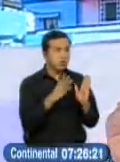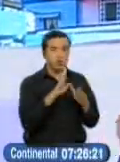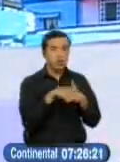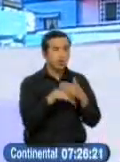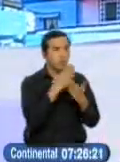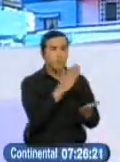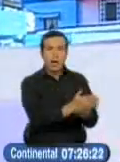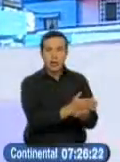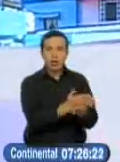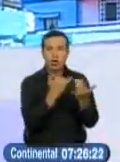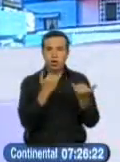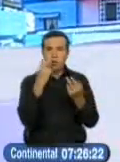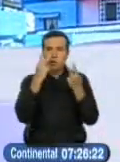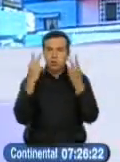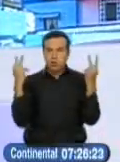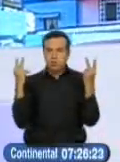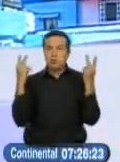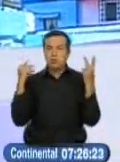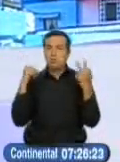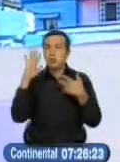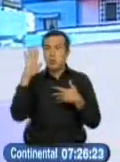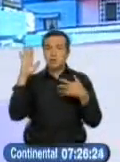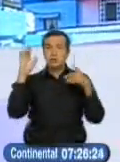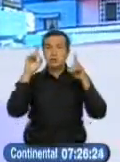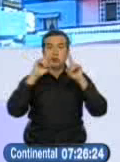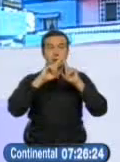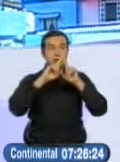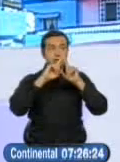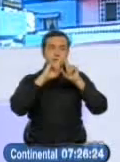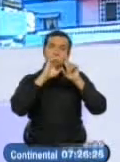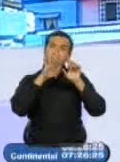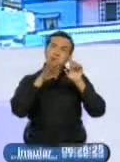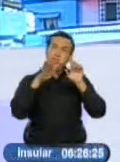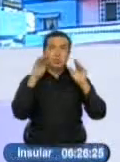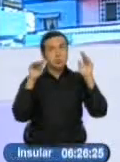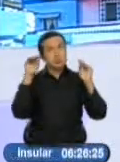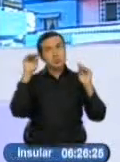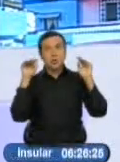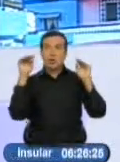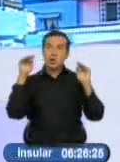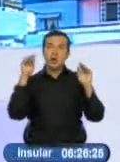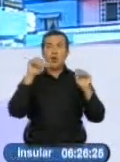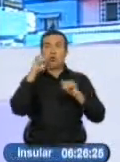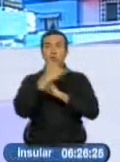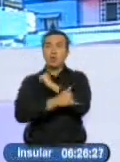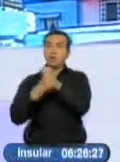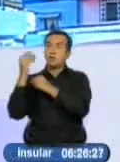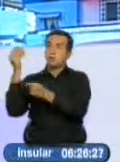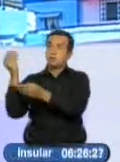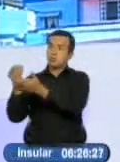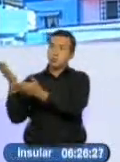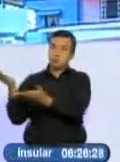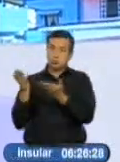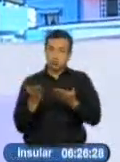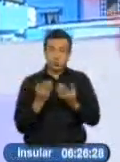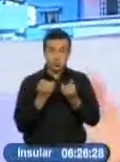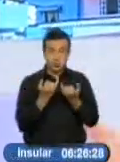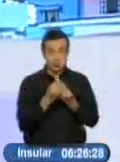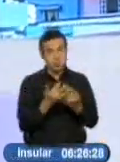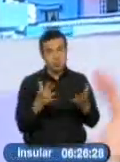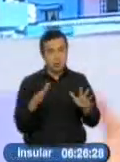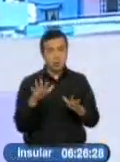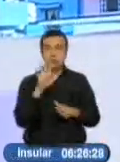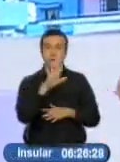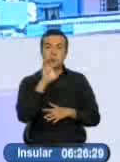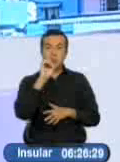parado. Hoy lo que vemos es que la participación del sector es más o menos equitativa con los autos importados. Vemos una demanda que está en alrededor